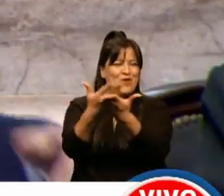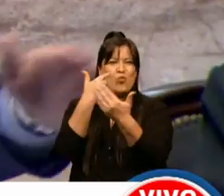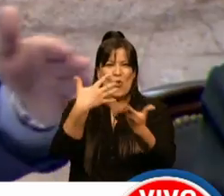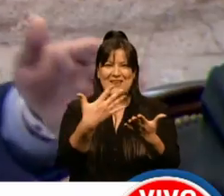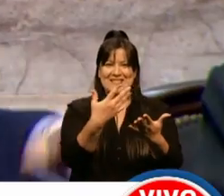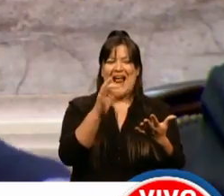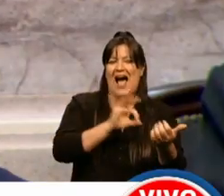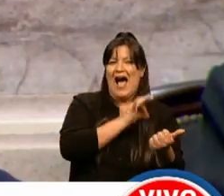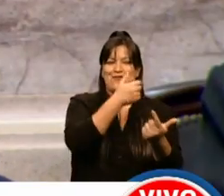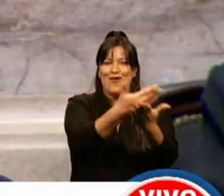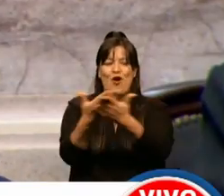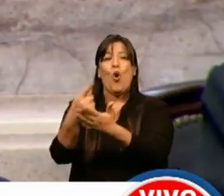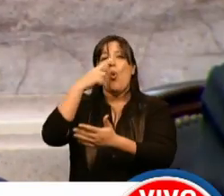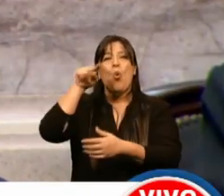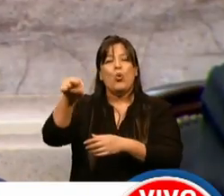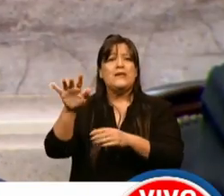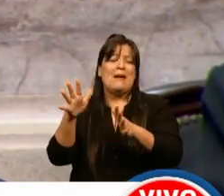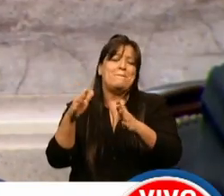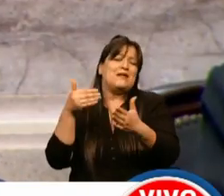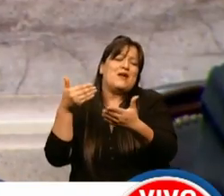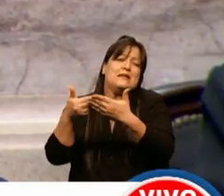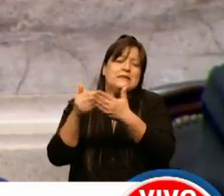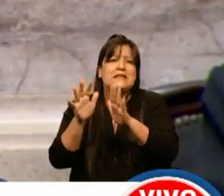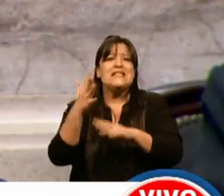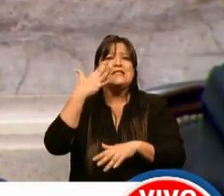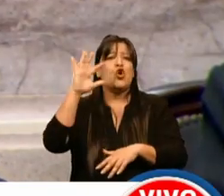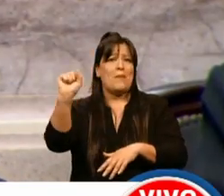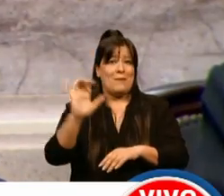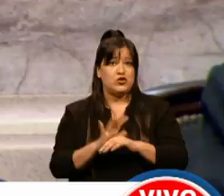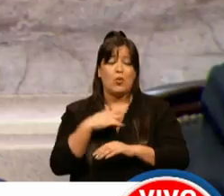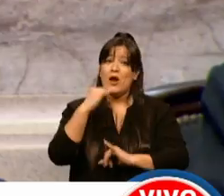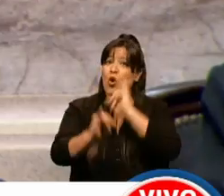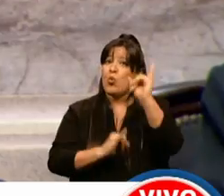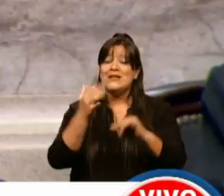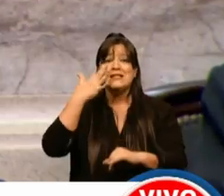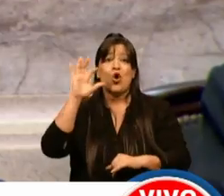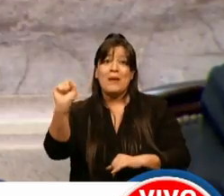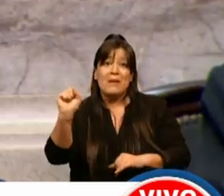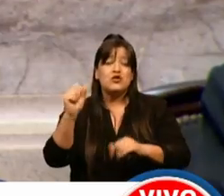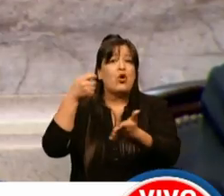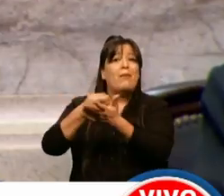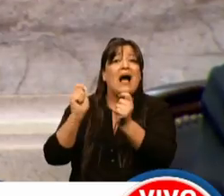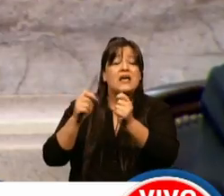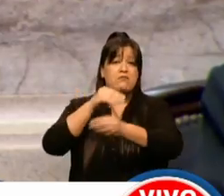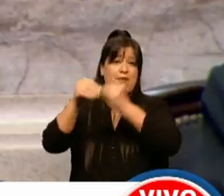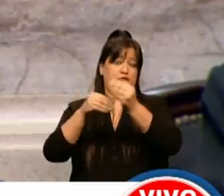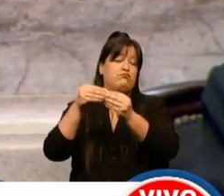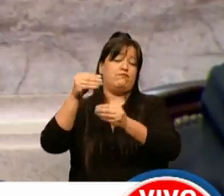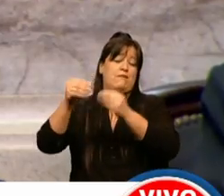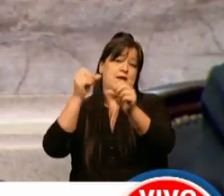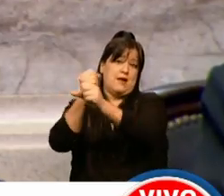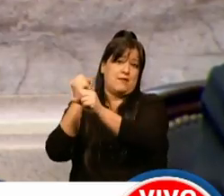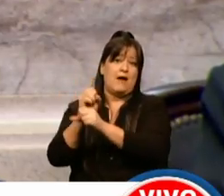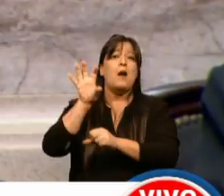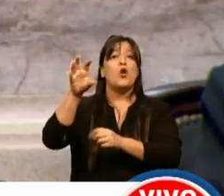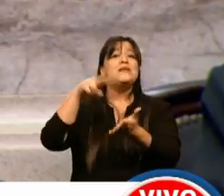y la de la última que nombró de cerca de cinco mil pesos yo les cuento que esos cinco mil pesos paga una familia trabajadora de la